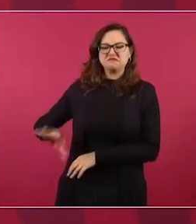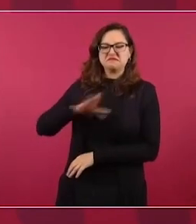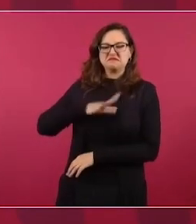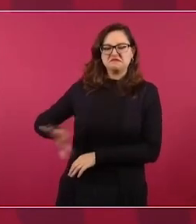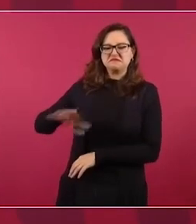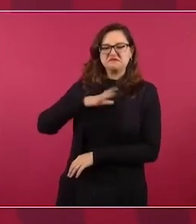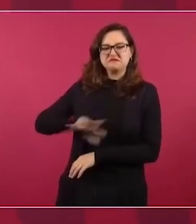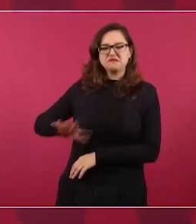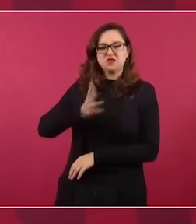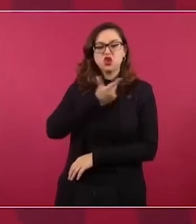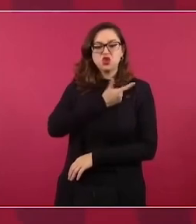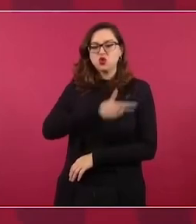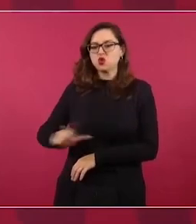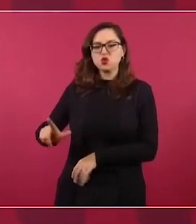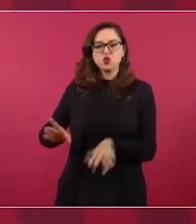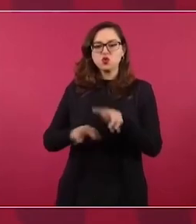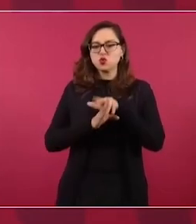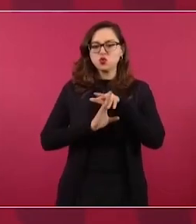No quiere.